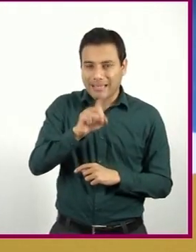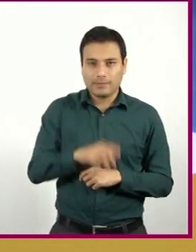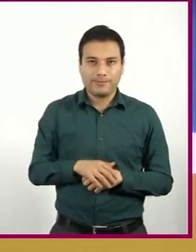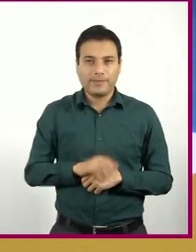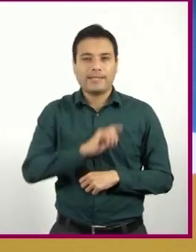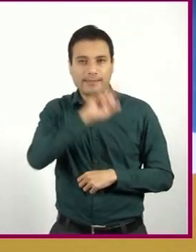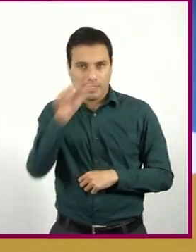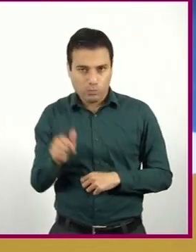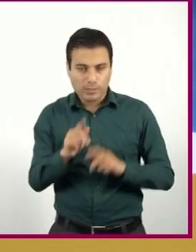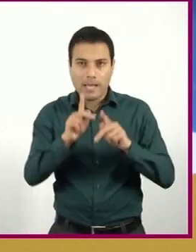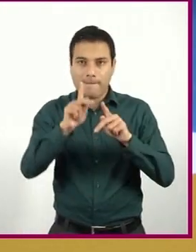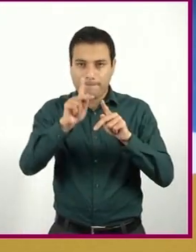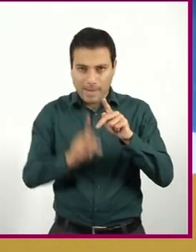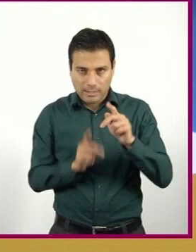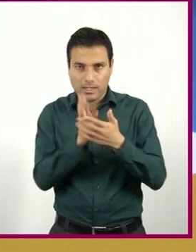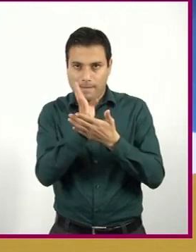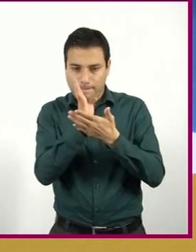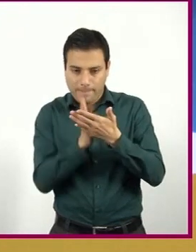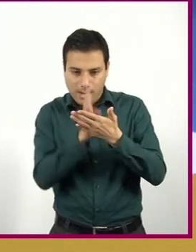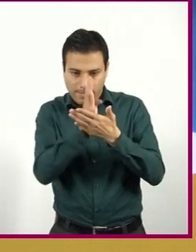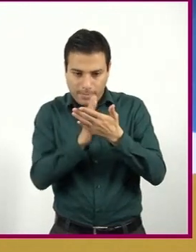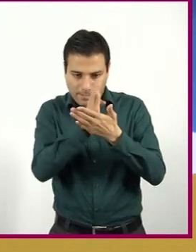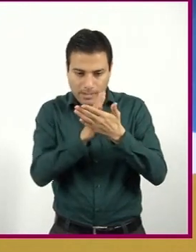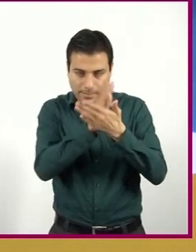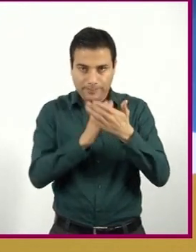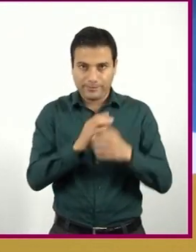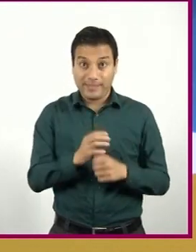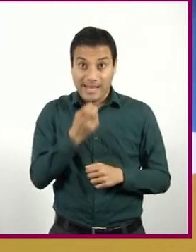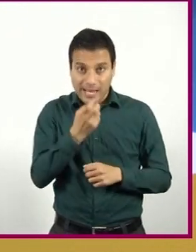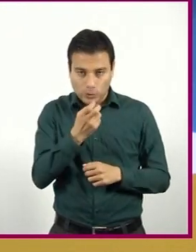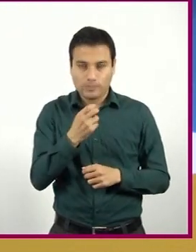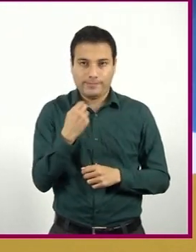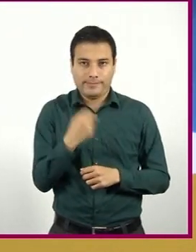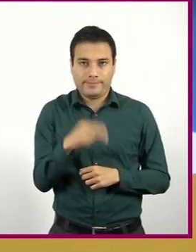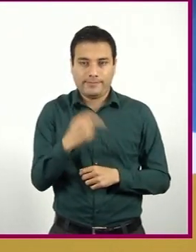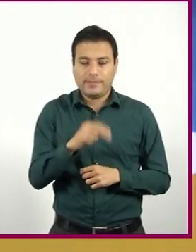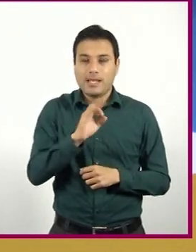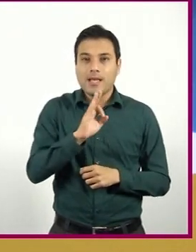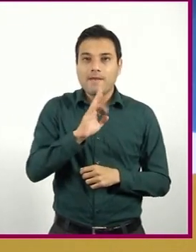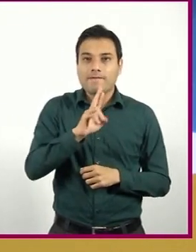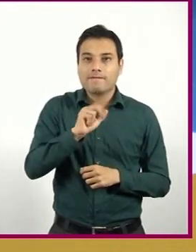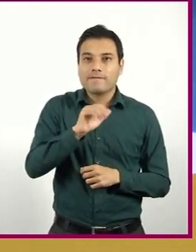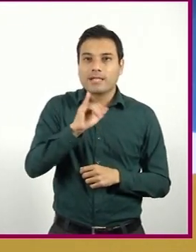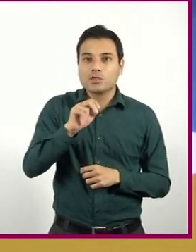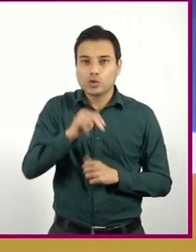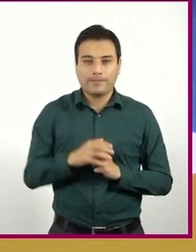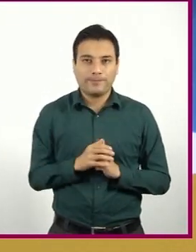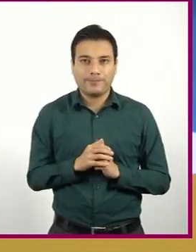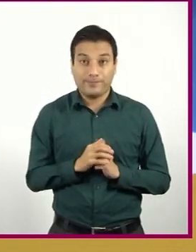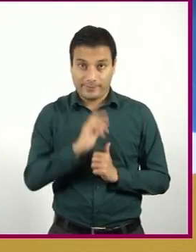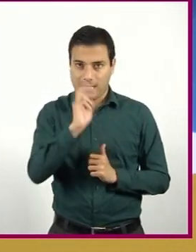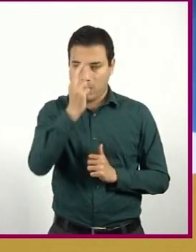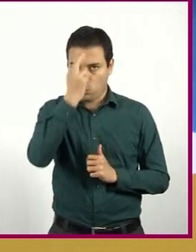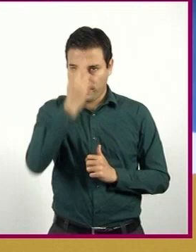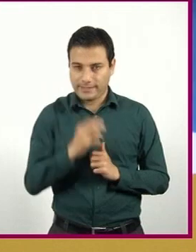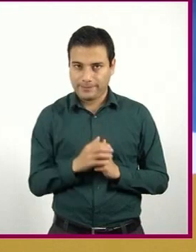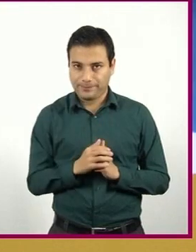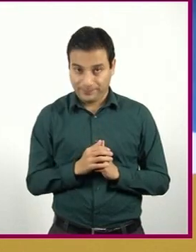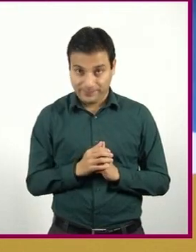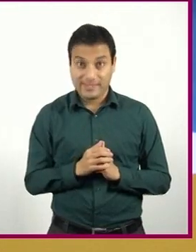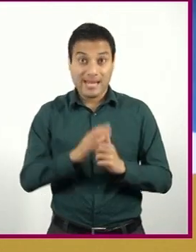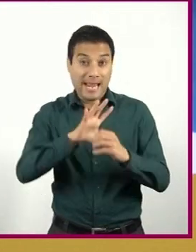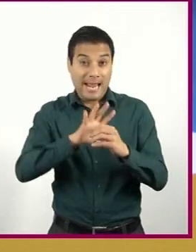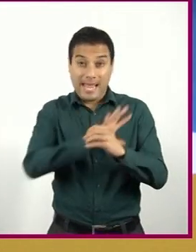iguales y cada una de estas partes es una fracción del entero. Es importante tener en cuenta que el entero